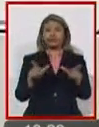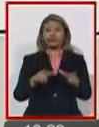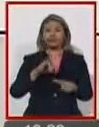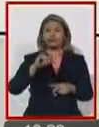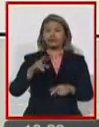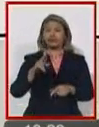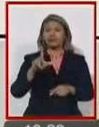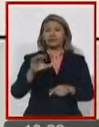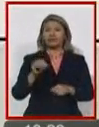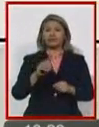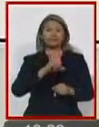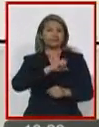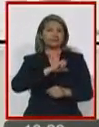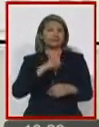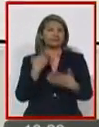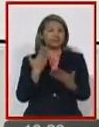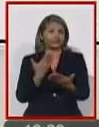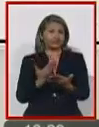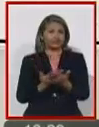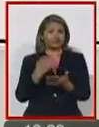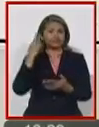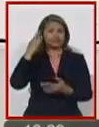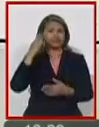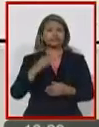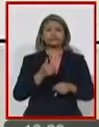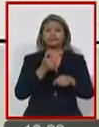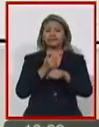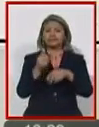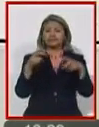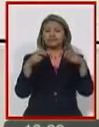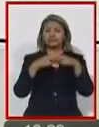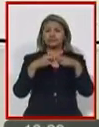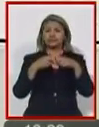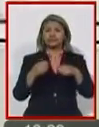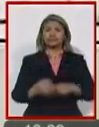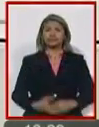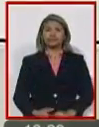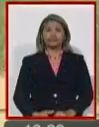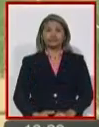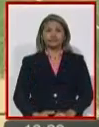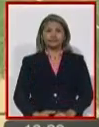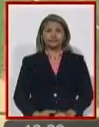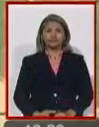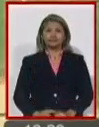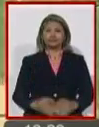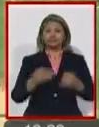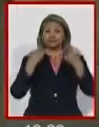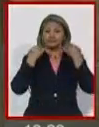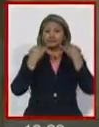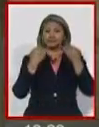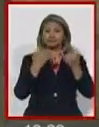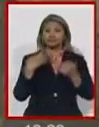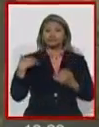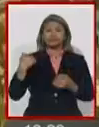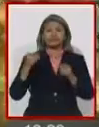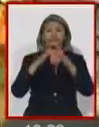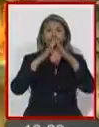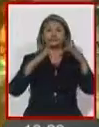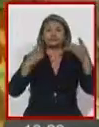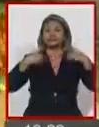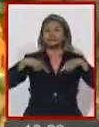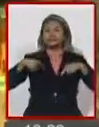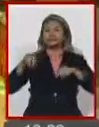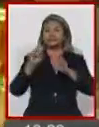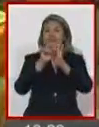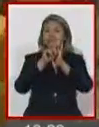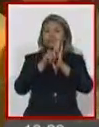barrio Julio Leigue. Los bomberos presumen de que la causa sería por un cortocircuito. Según informaciones, la propietaria del inmueble salió